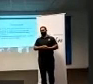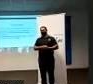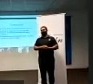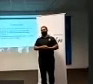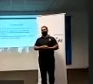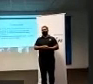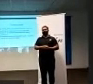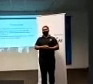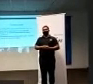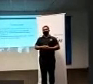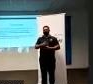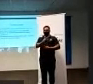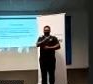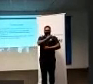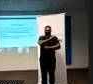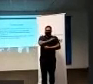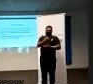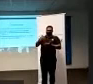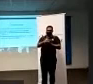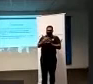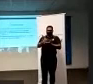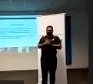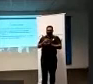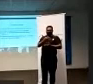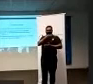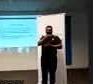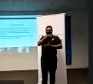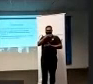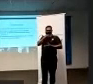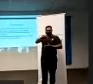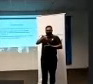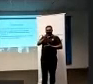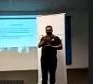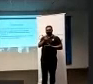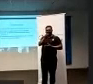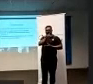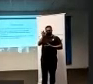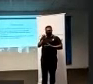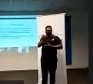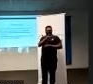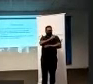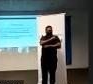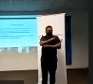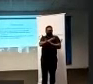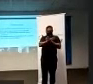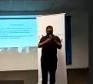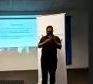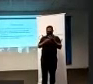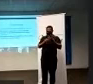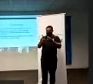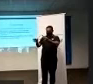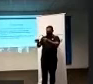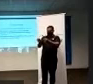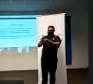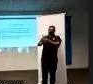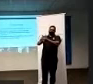72% de los casos de miocarditis fueron leves a moderados y se ha demostrado que los beneficios de la vacunación superan los posibles riesgos.